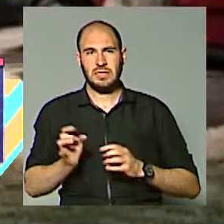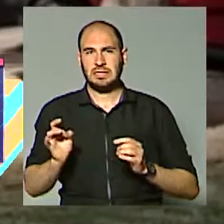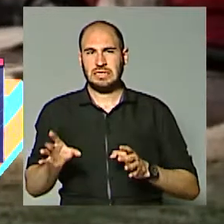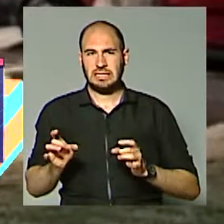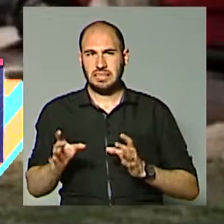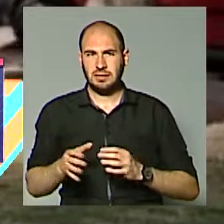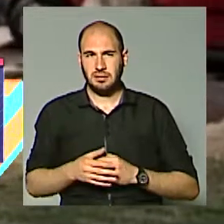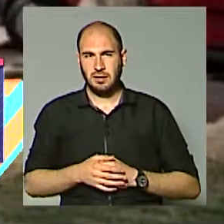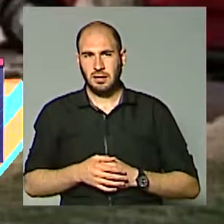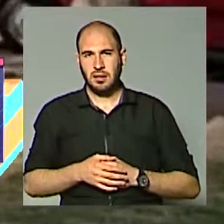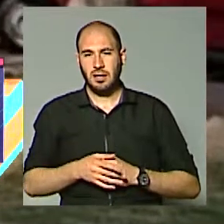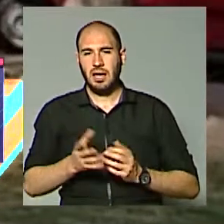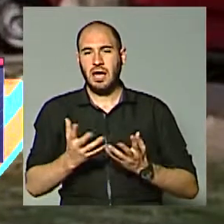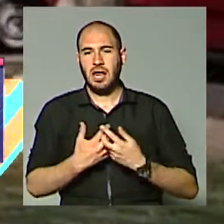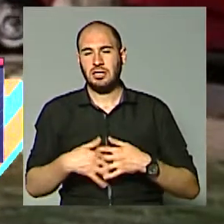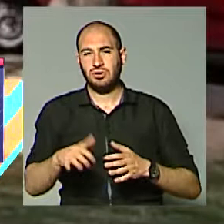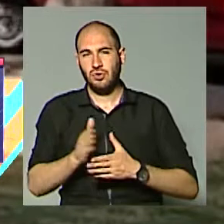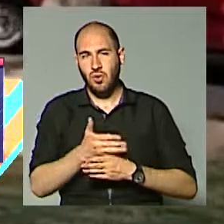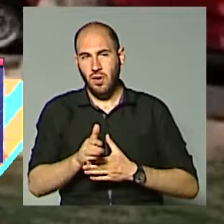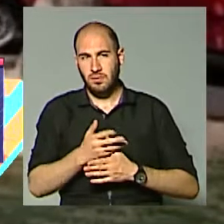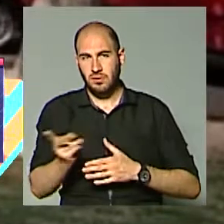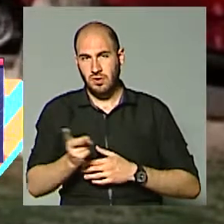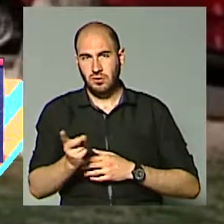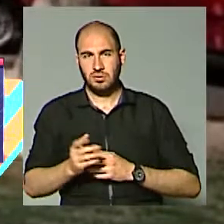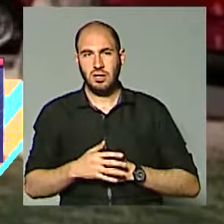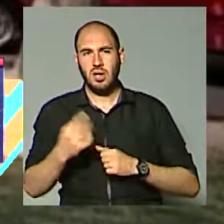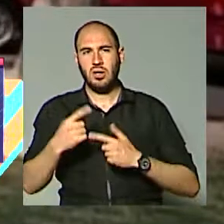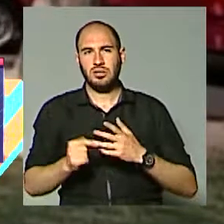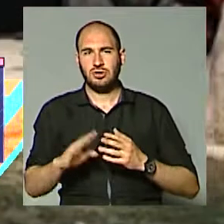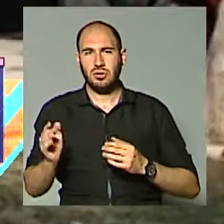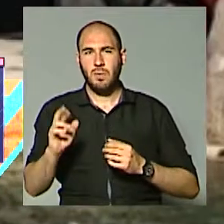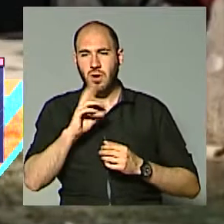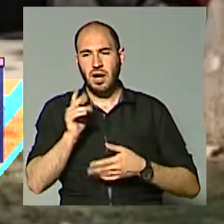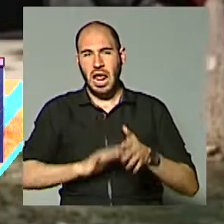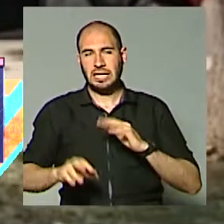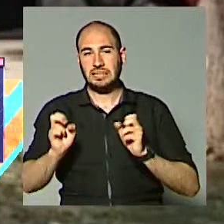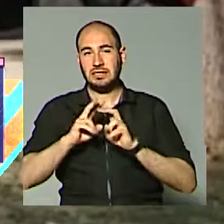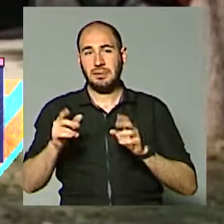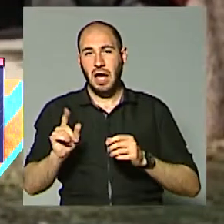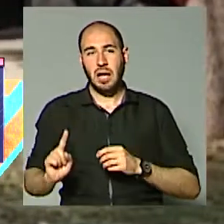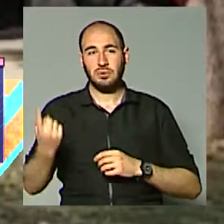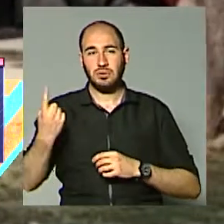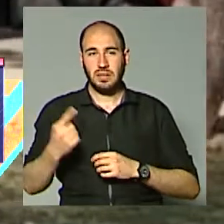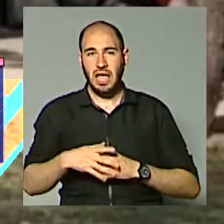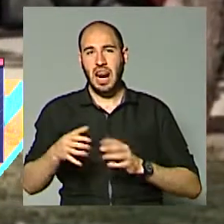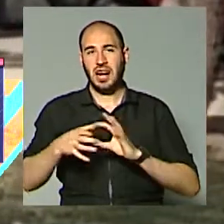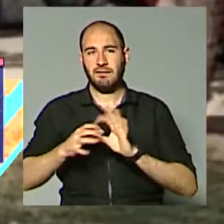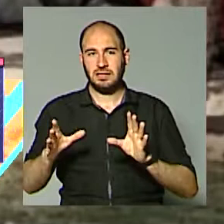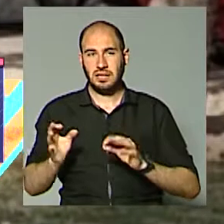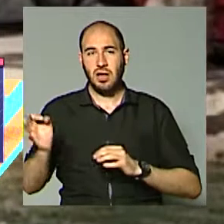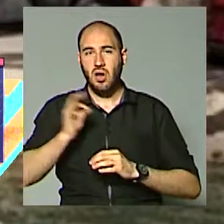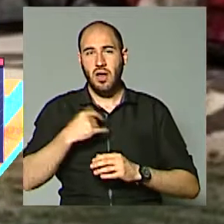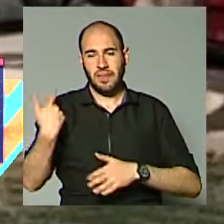cuestionan en una relación de pareja todo lo que hace la mujer que tenga que ver con su autonomía, su libertad o